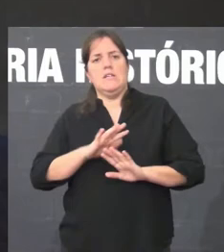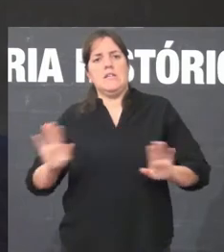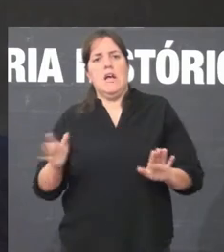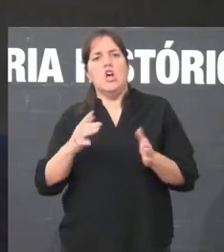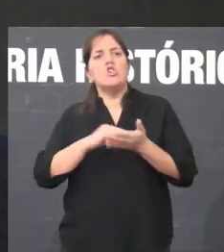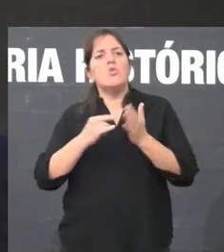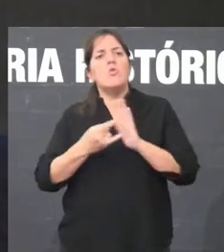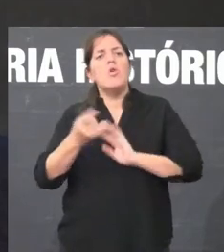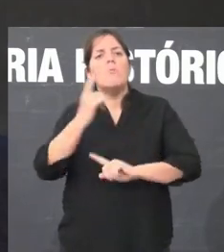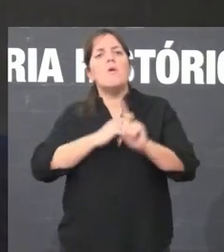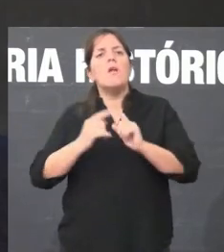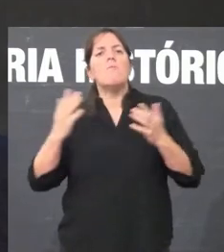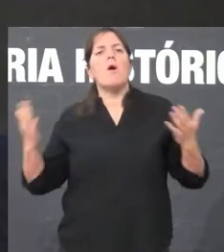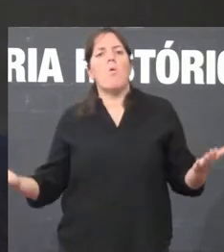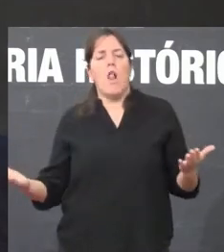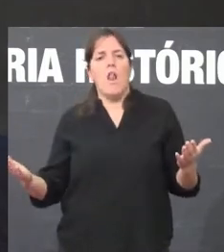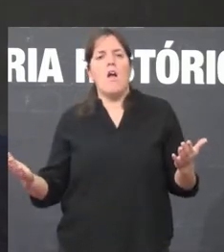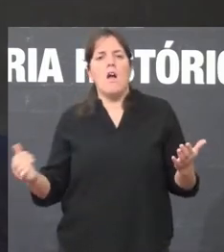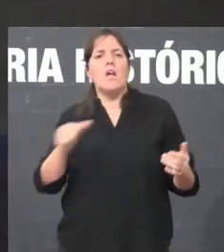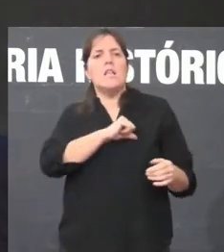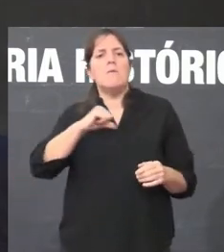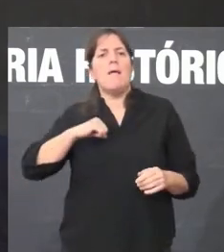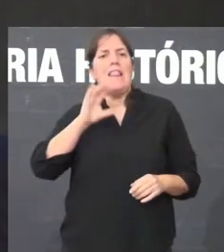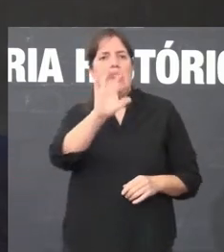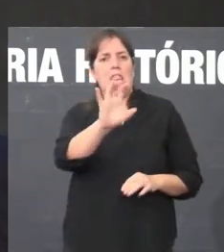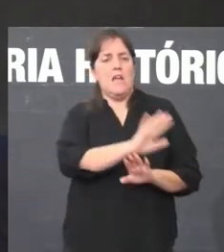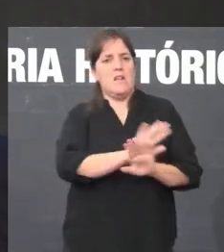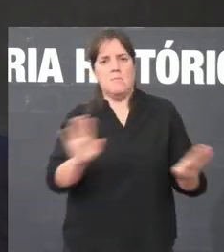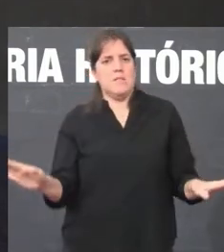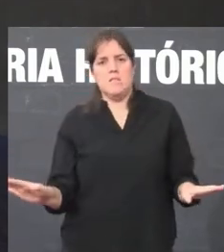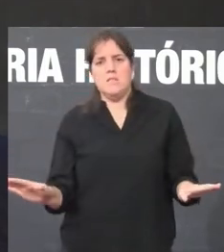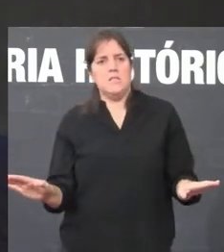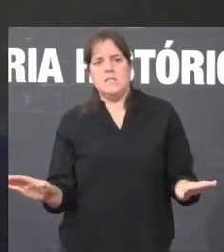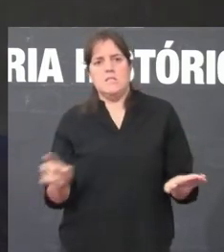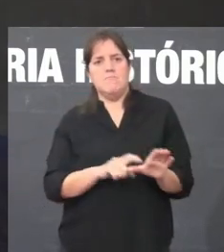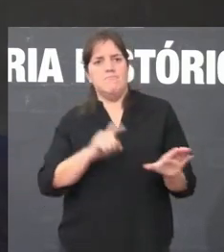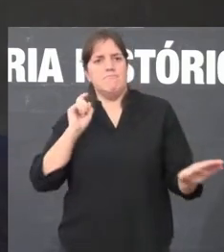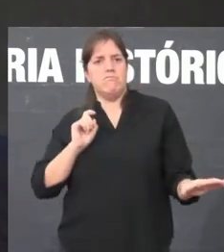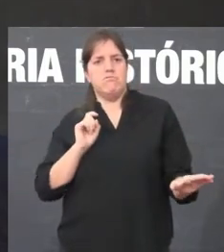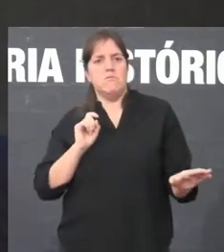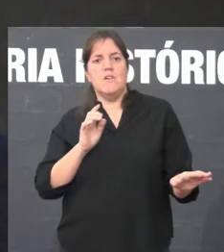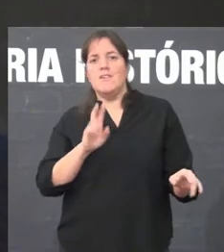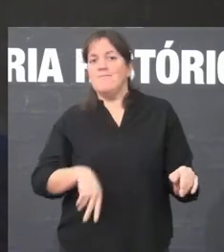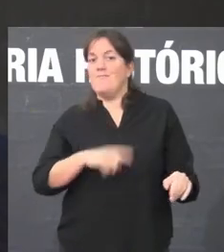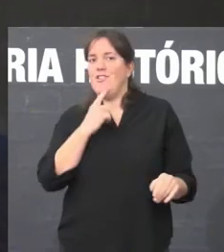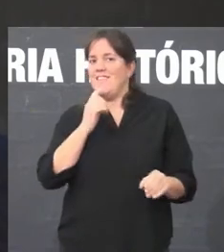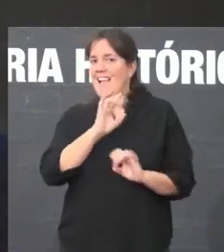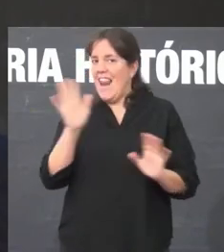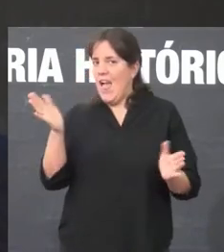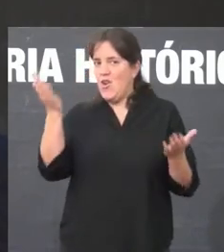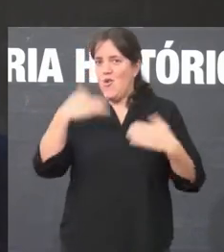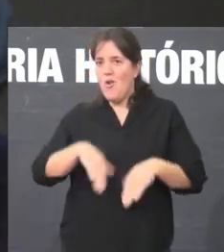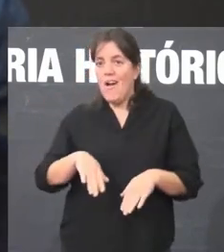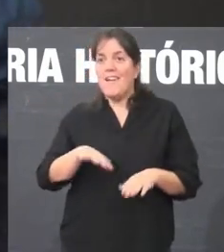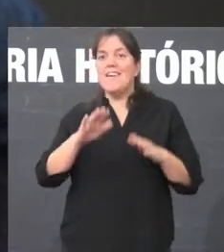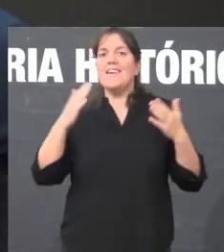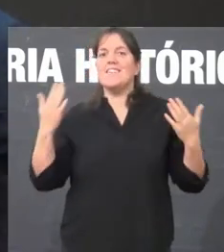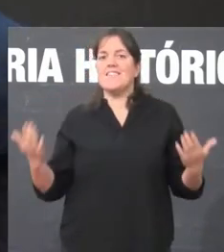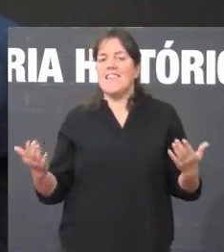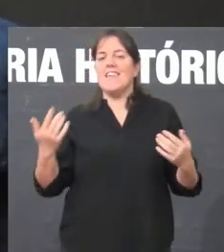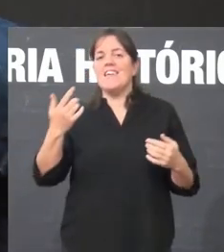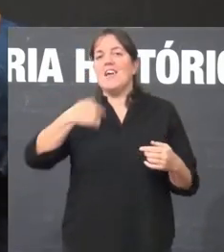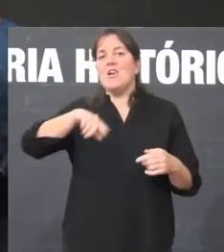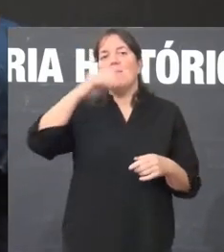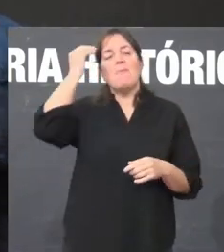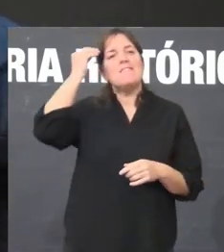a nuestros problemas es la independencia. Y se ajusta perfectamente nuestro